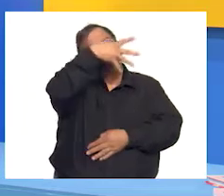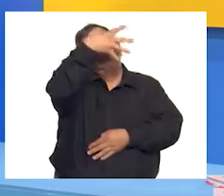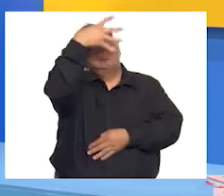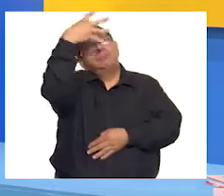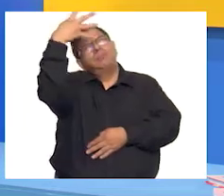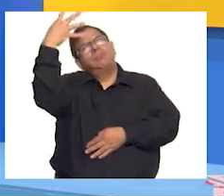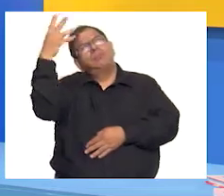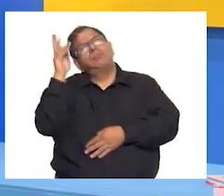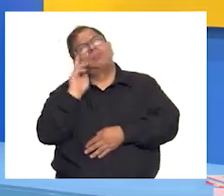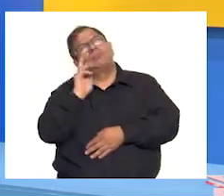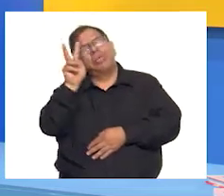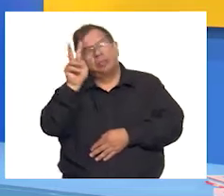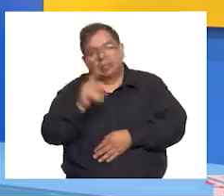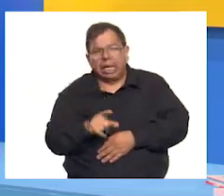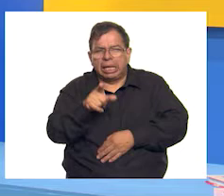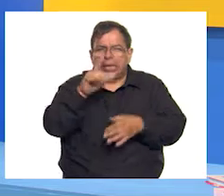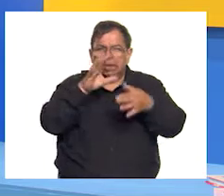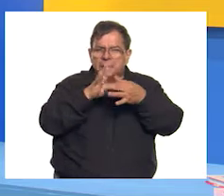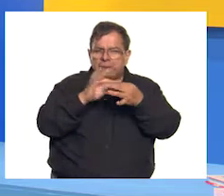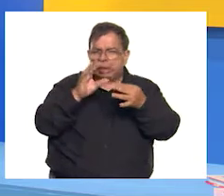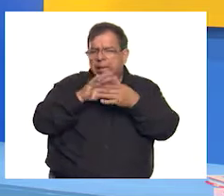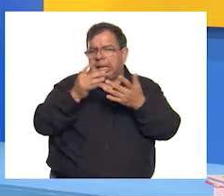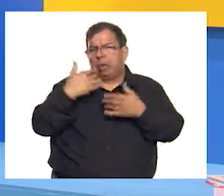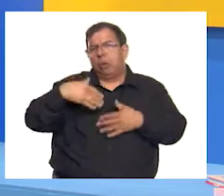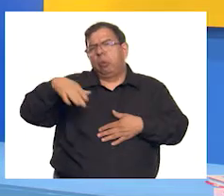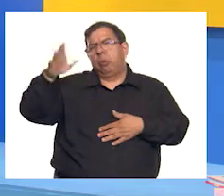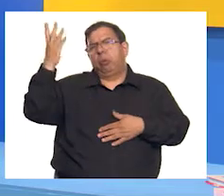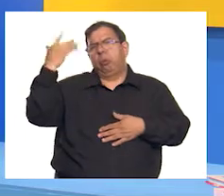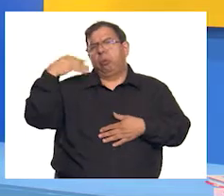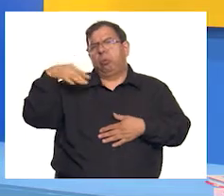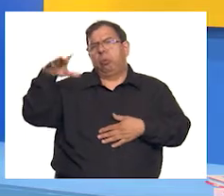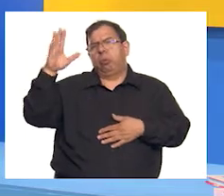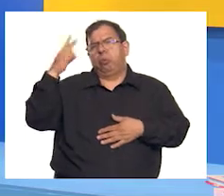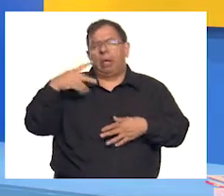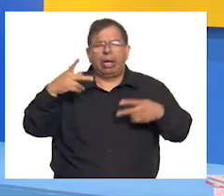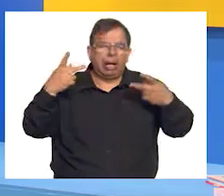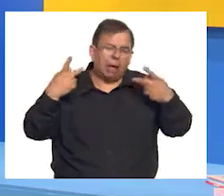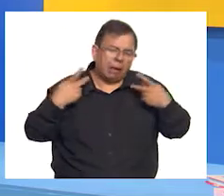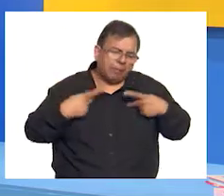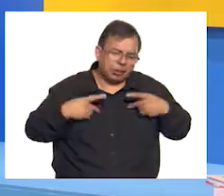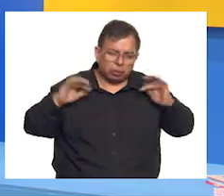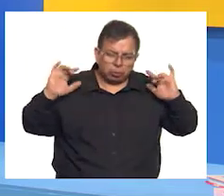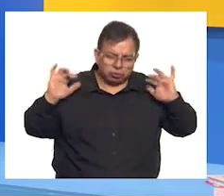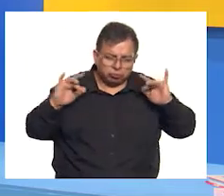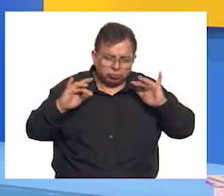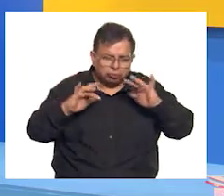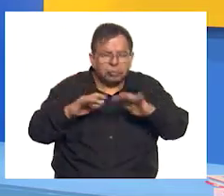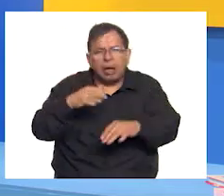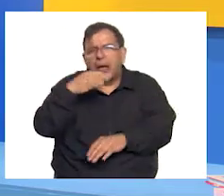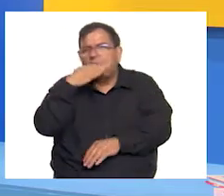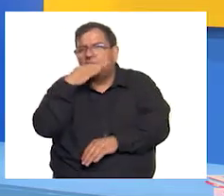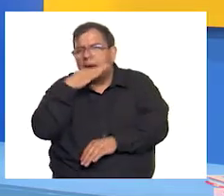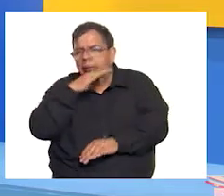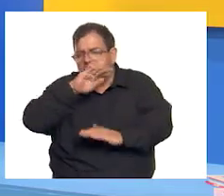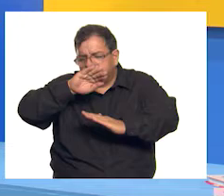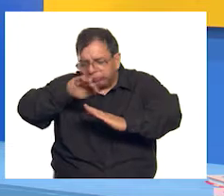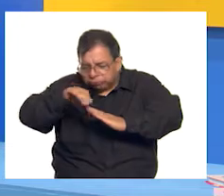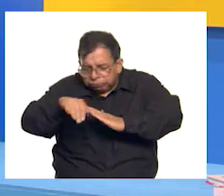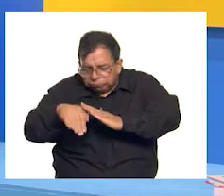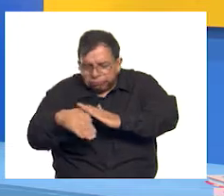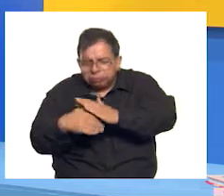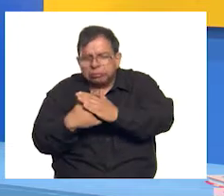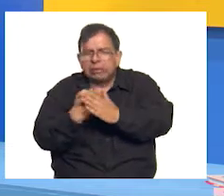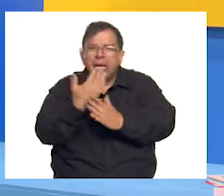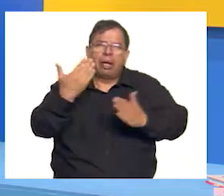la descripción se señala, cuentan que hace muchos años nuestra gente se reunía para festejar, se amanecían